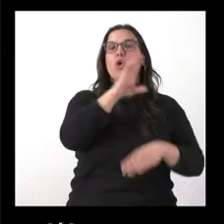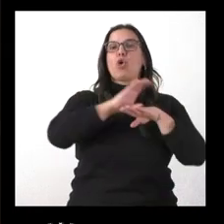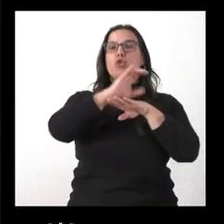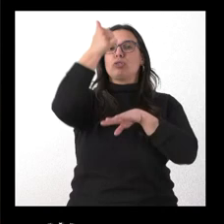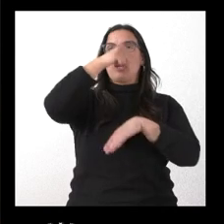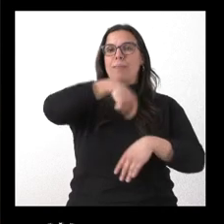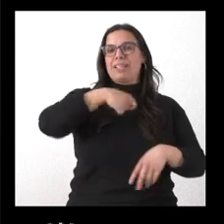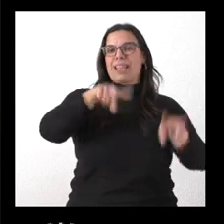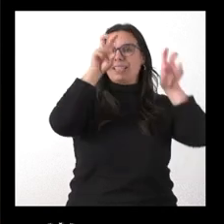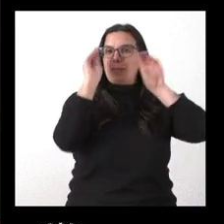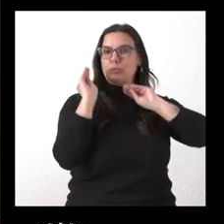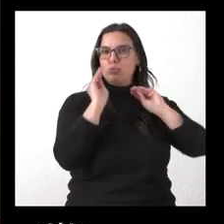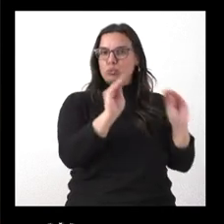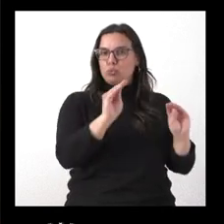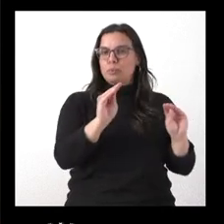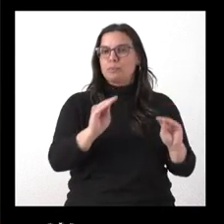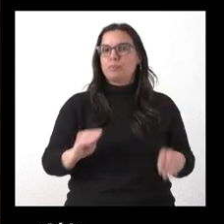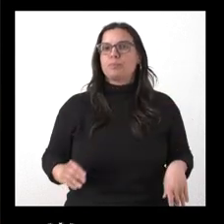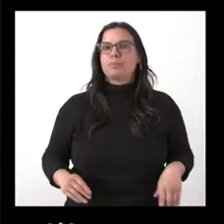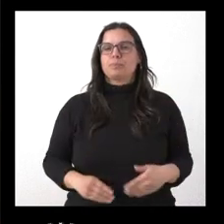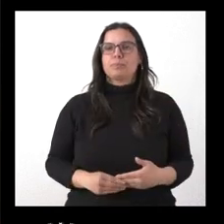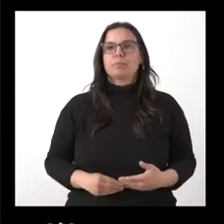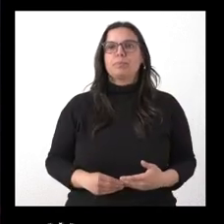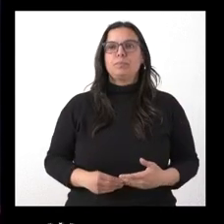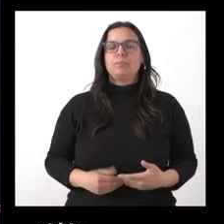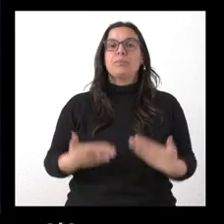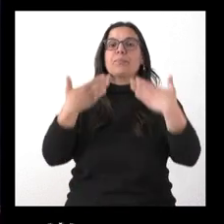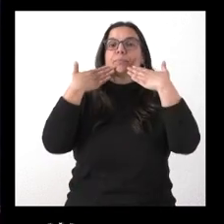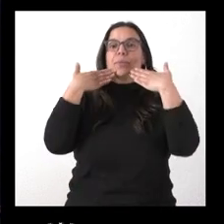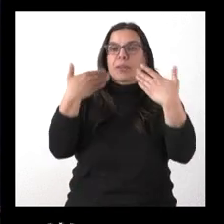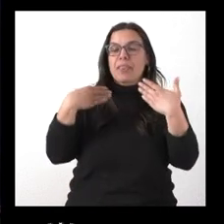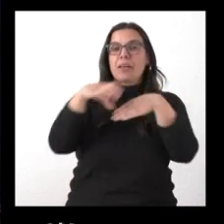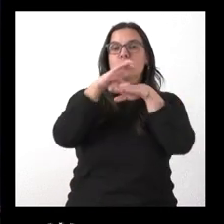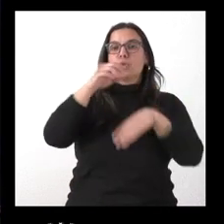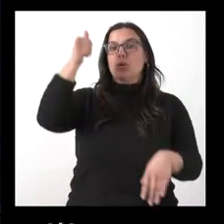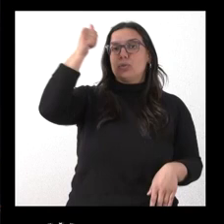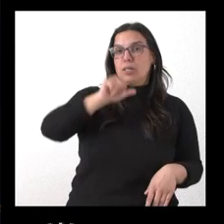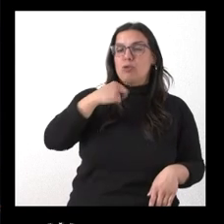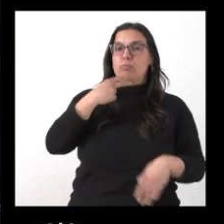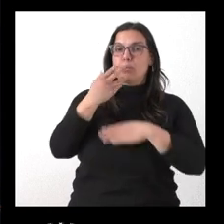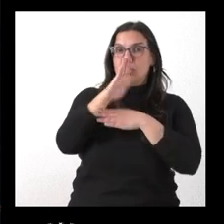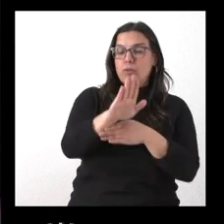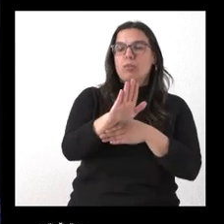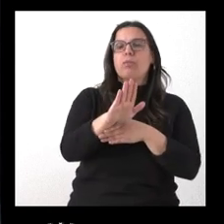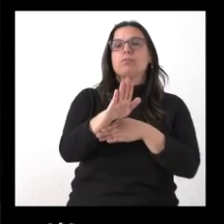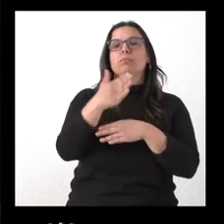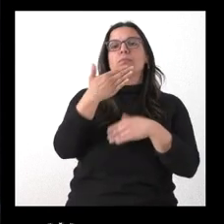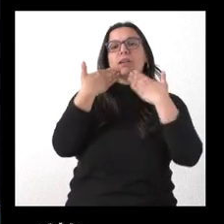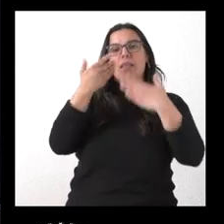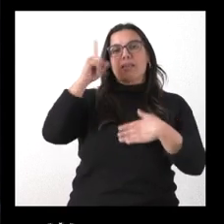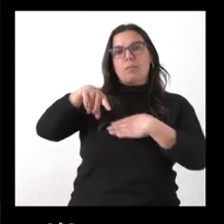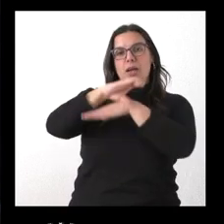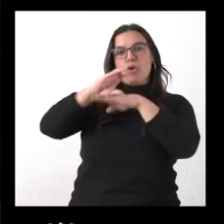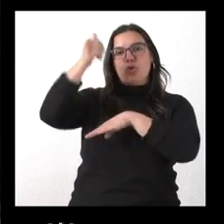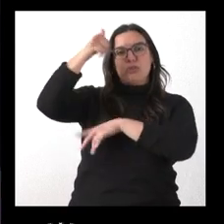en la parte que le corresponde que señale anteriormente gracias consejero portavoz Gracias también al consejero de